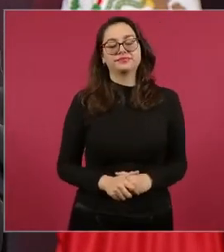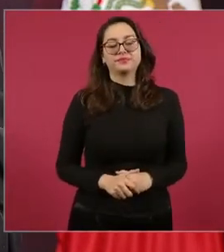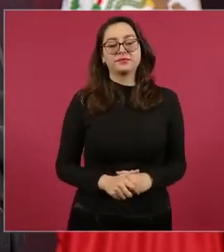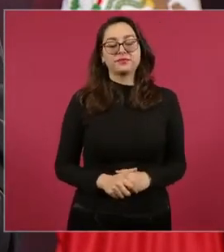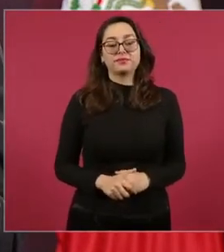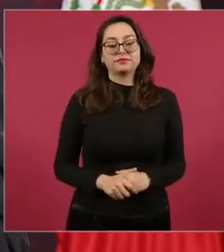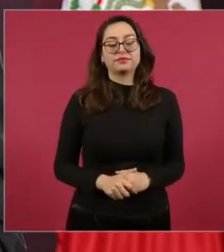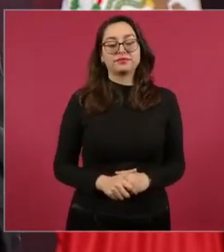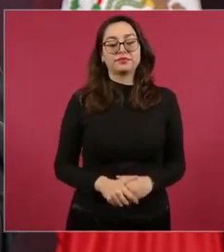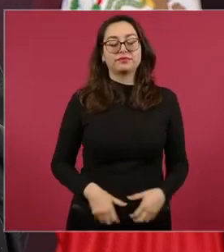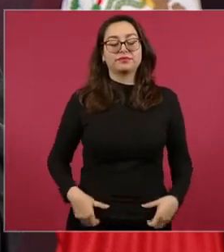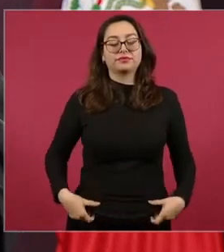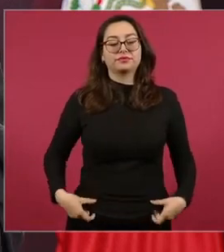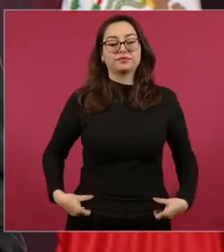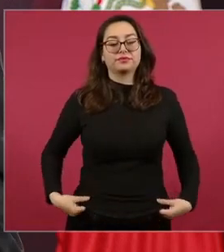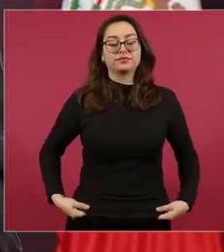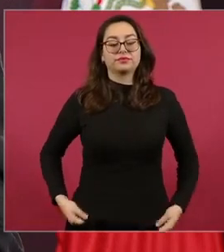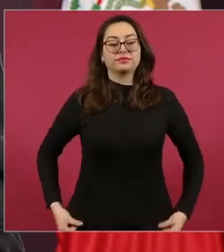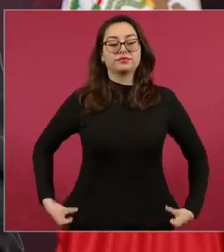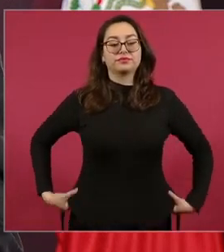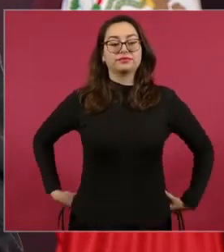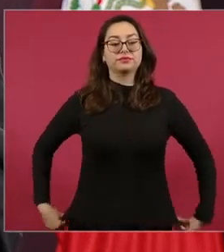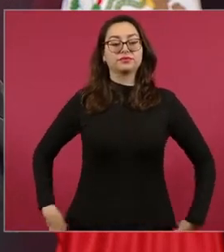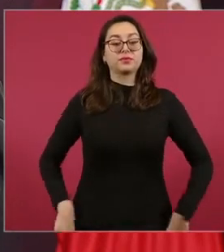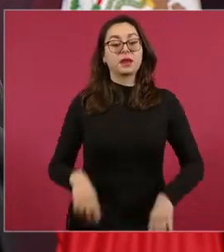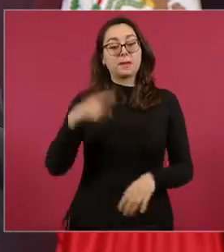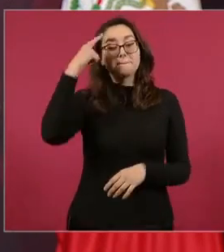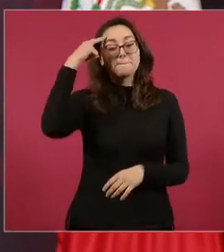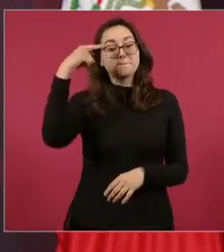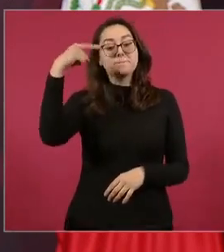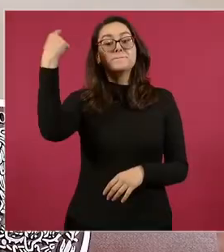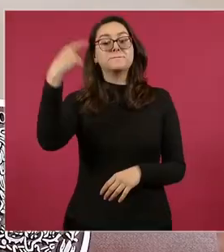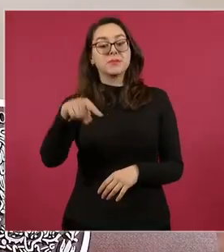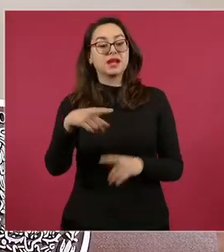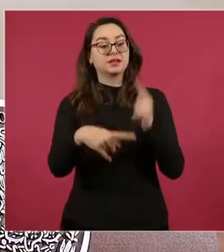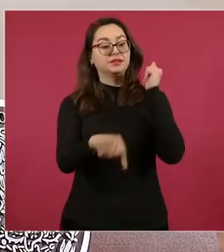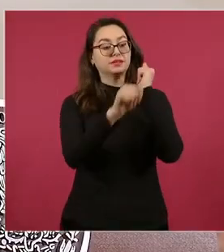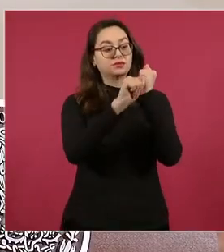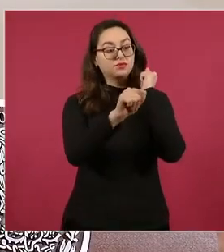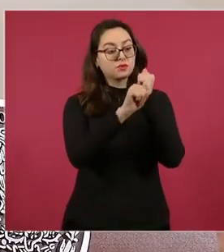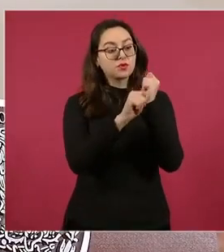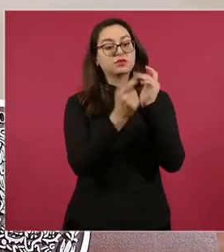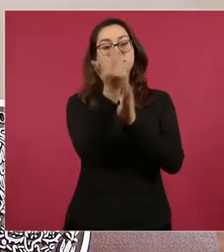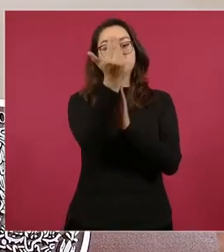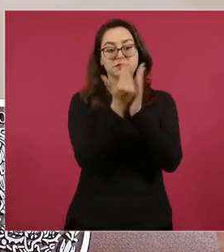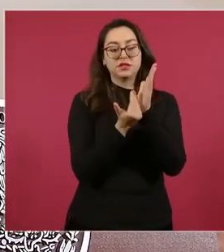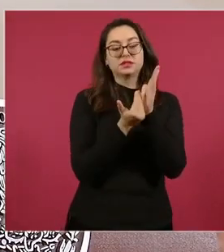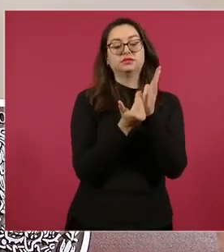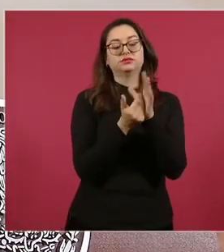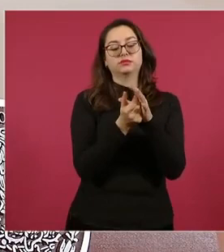una reducción de tarifas en el cobro del transporte del gas.